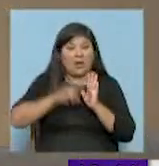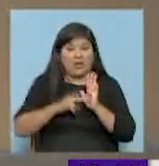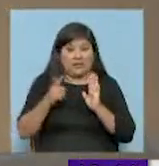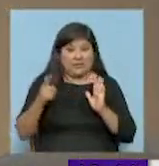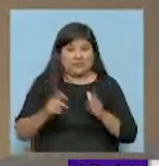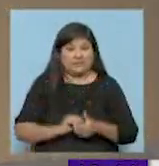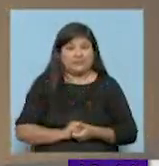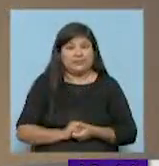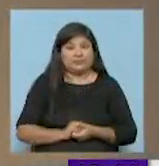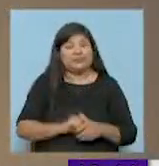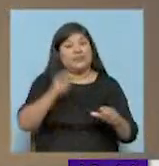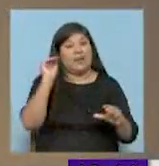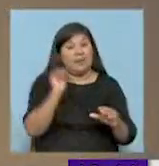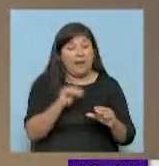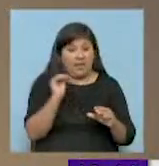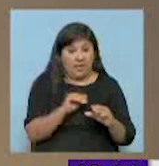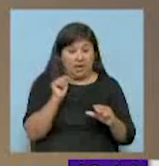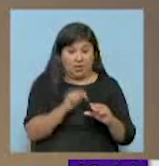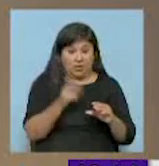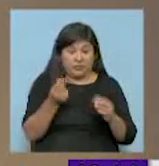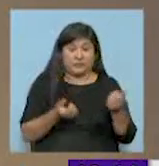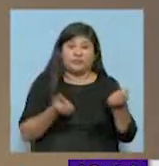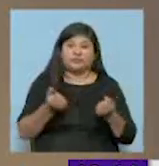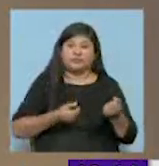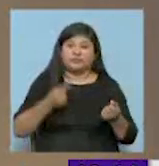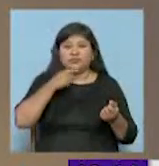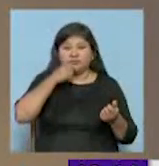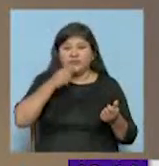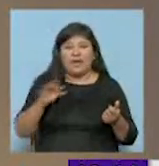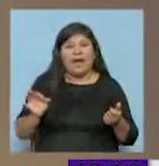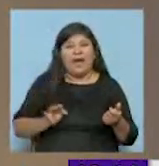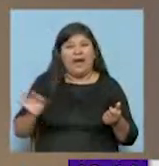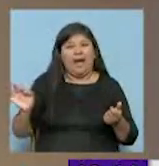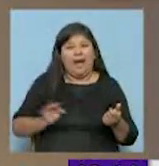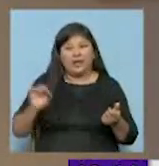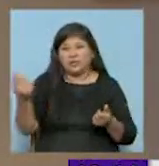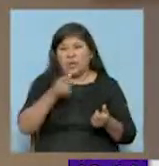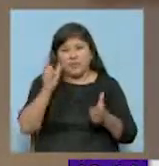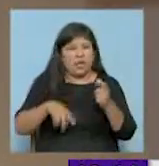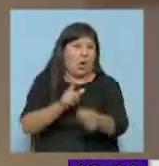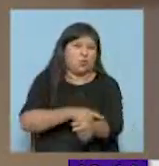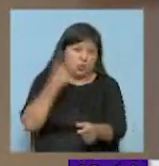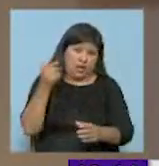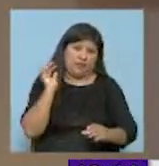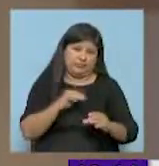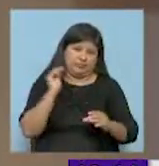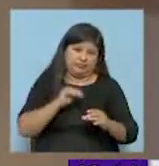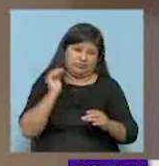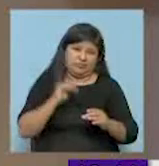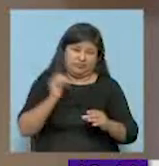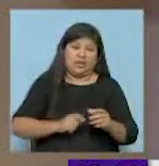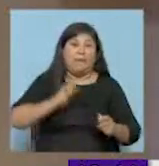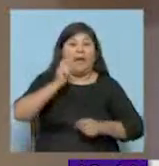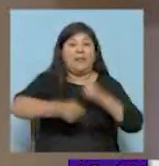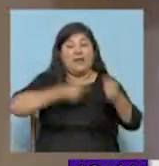El plan de ahorro es un método de compra utilizado hace muchos años. El objetivo es generar un